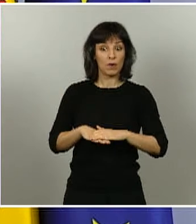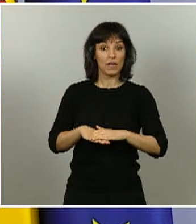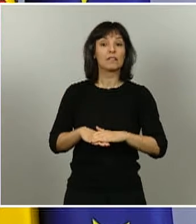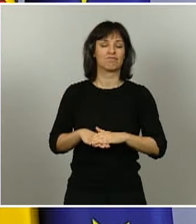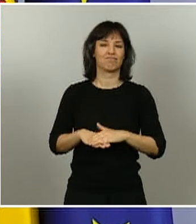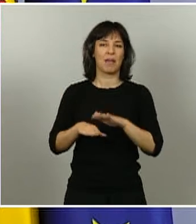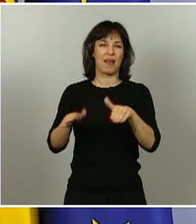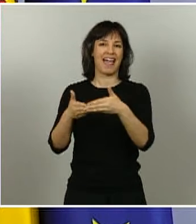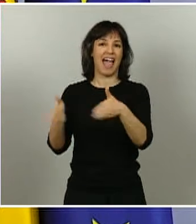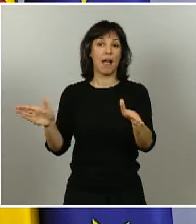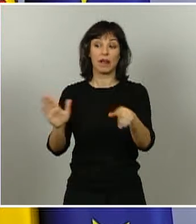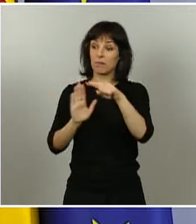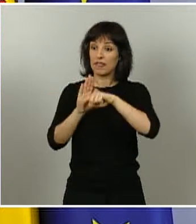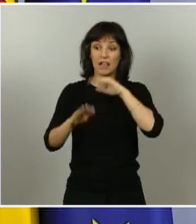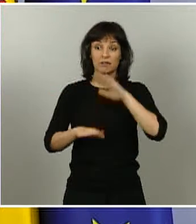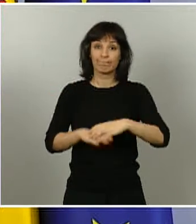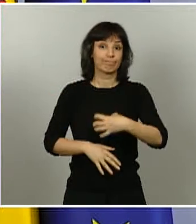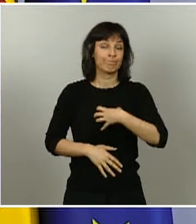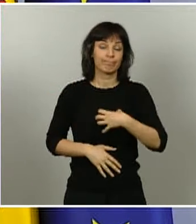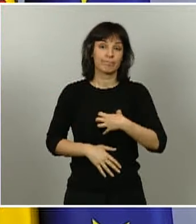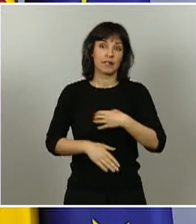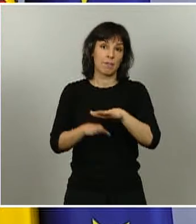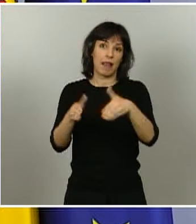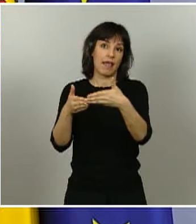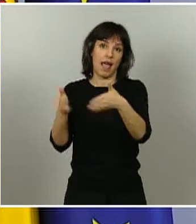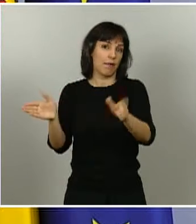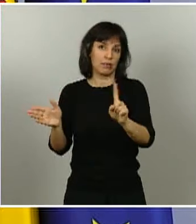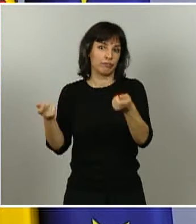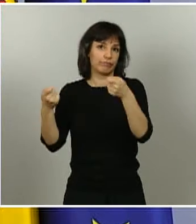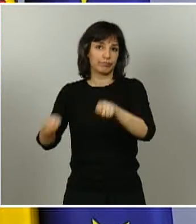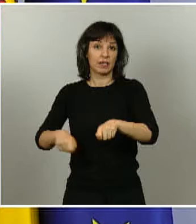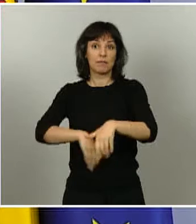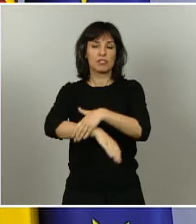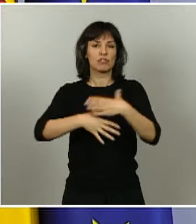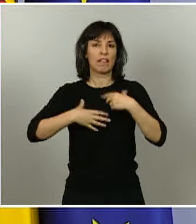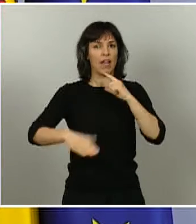evidentemente, el Ministerio de Sanidad no va a financiar esto corresponde, en todo caso, a las comunidades autónomas